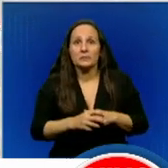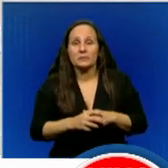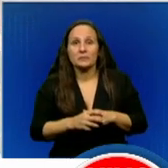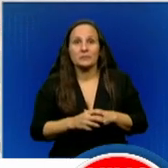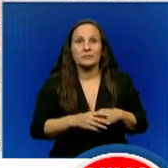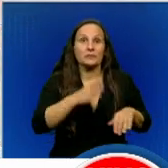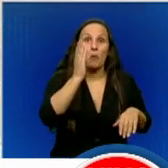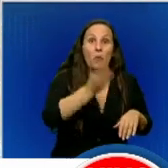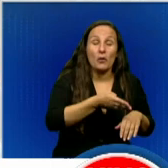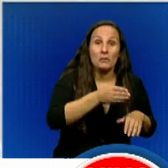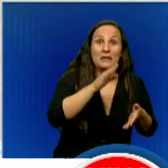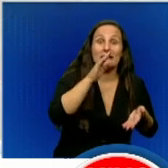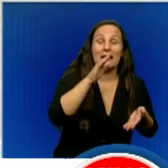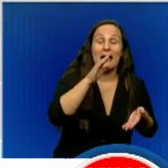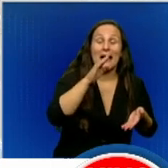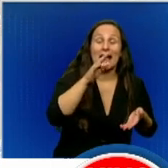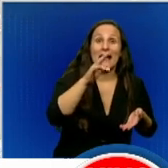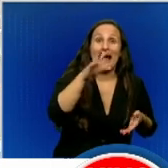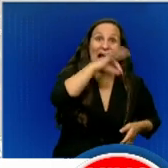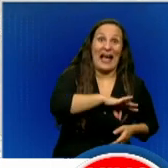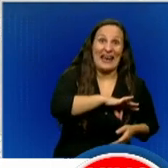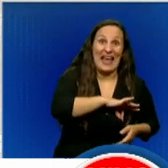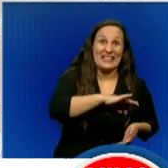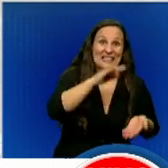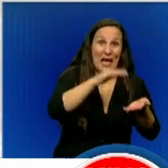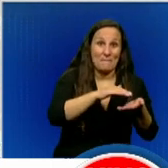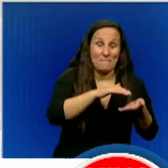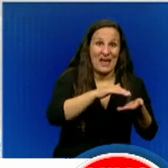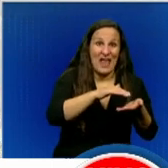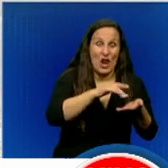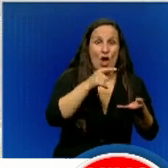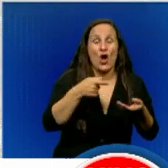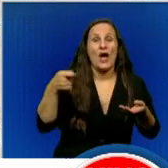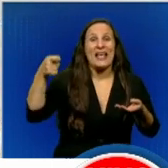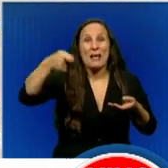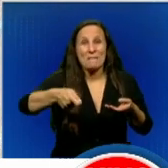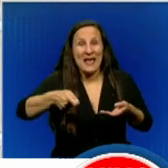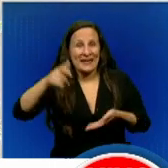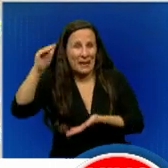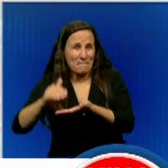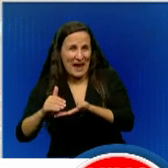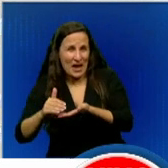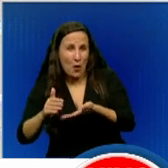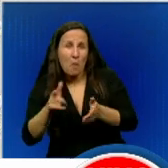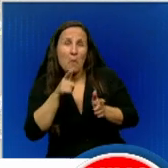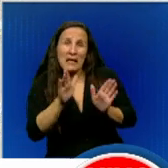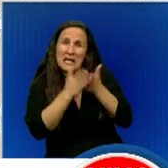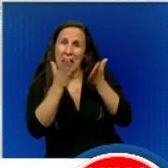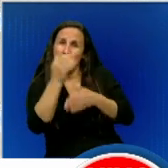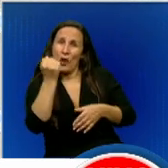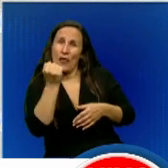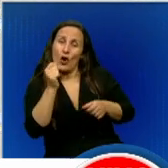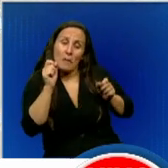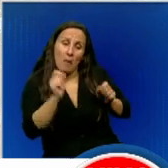de ganancias corporativas menos inversión parecería hacer que hay un manual de economía que se aplica solamente